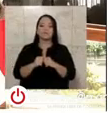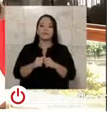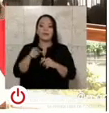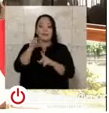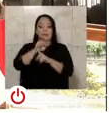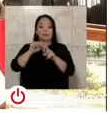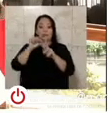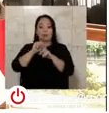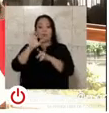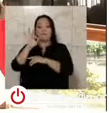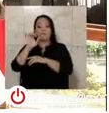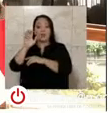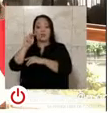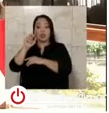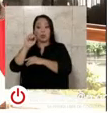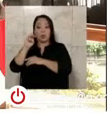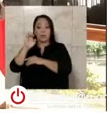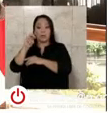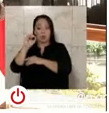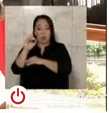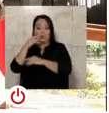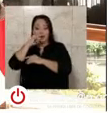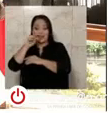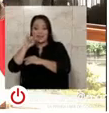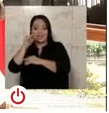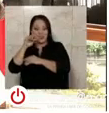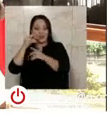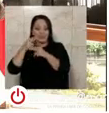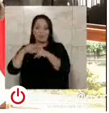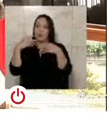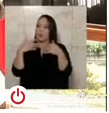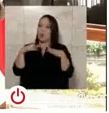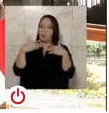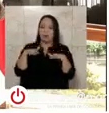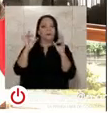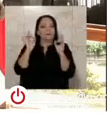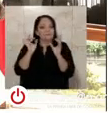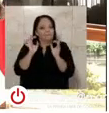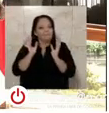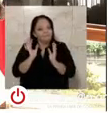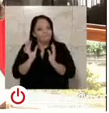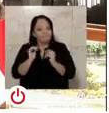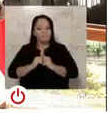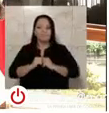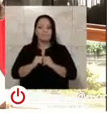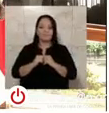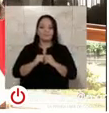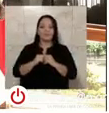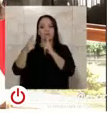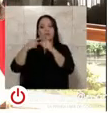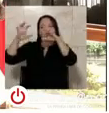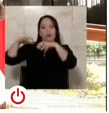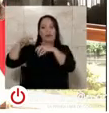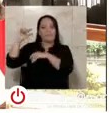tenemos, que es un tema climático, anda bien tequioso, y que le está bajando al ICE la